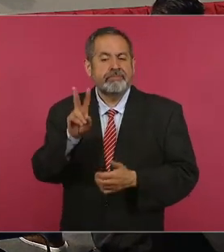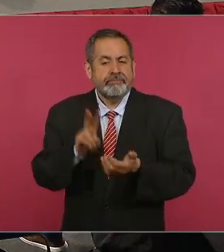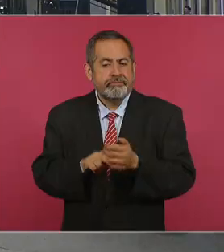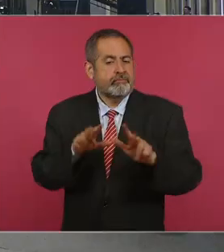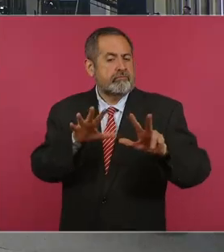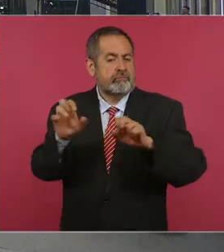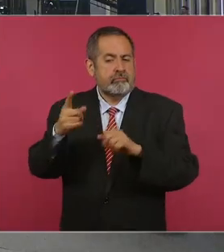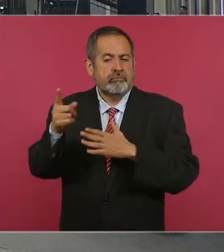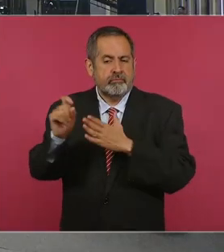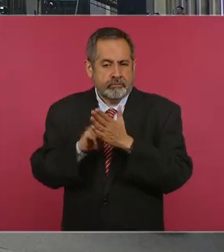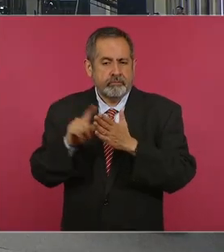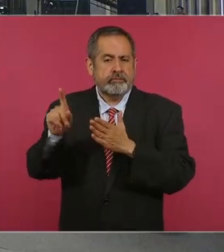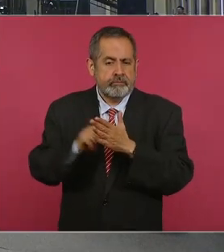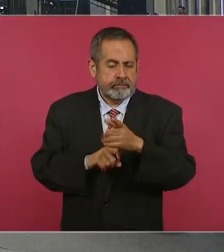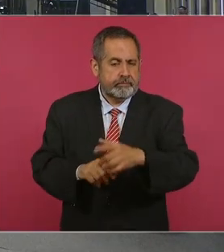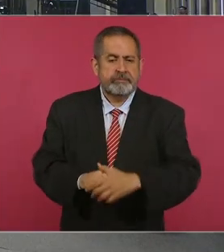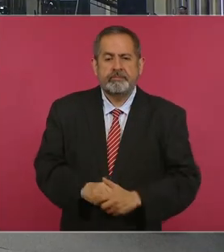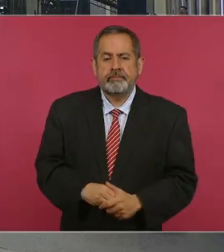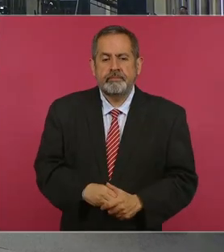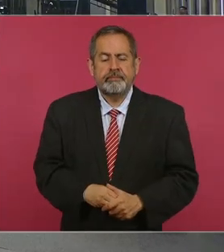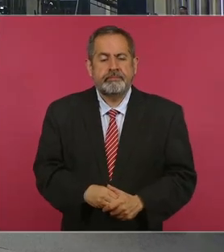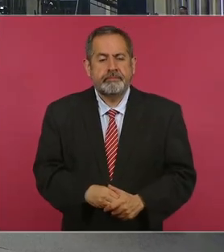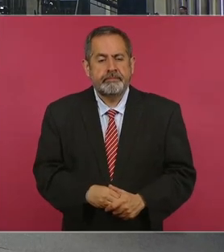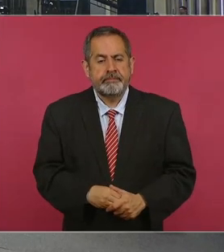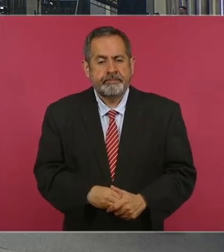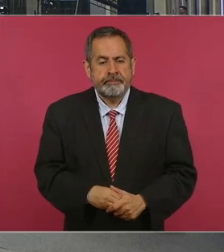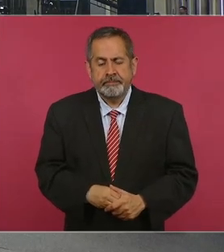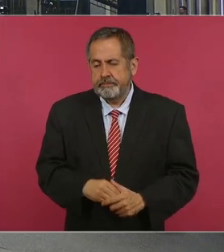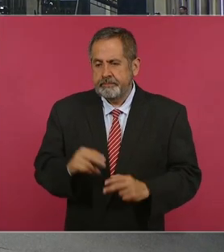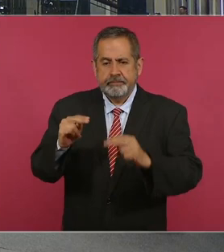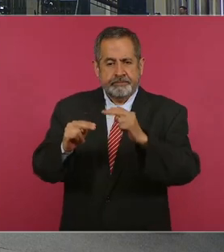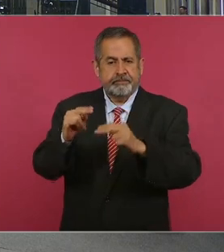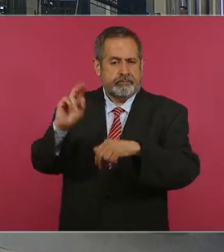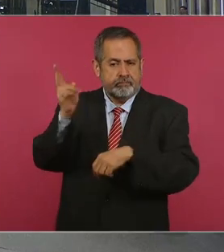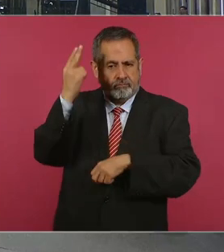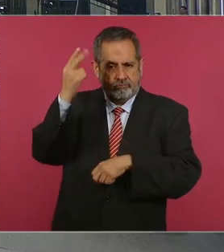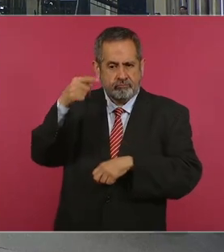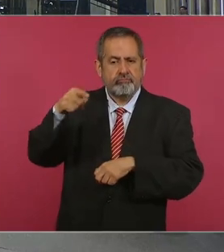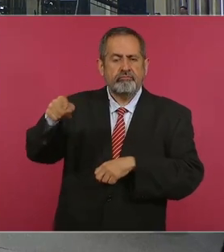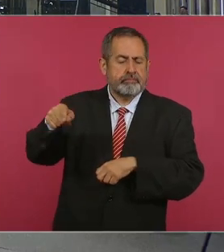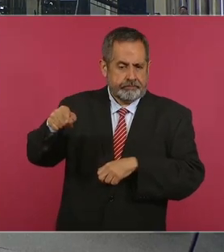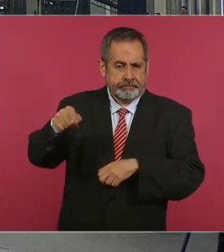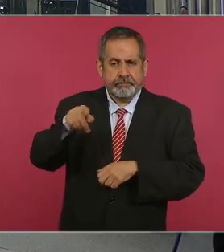2,800 por mes reciben los de nivel superior, estos